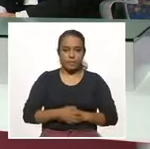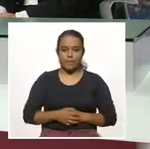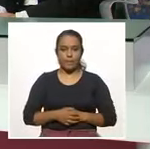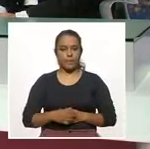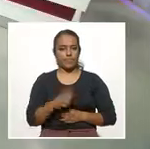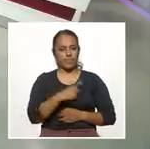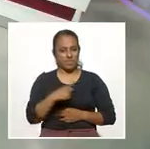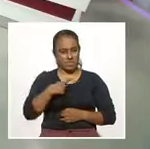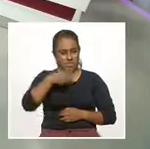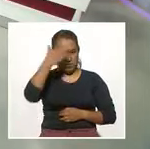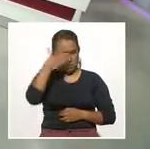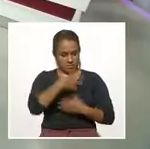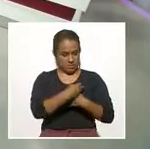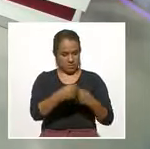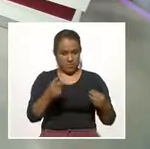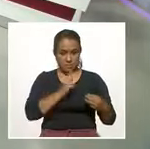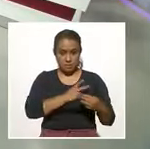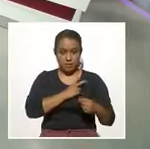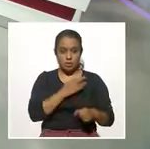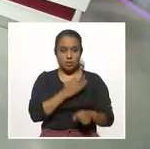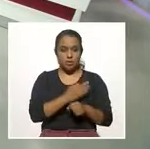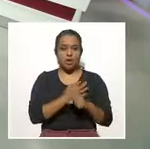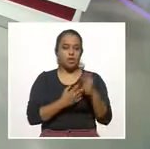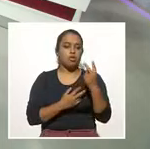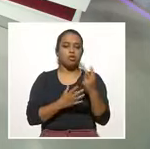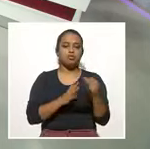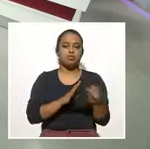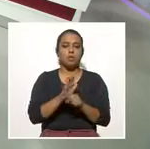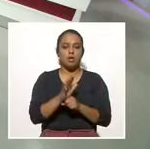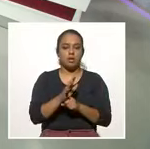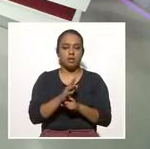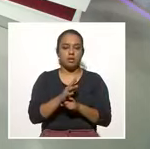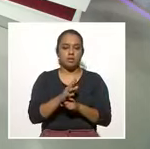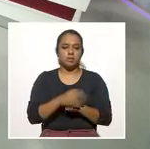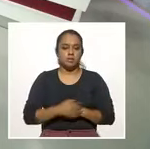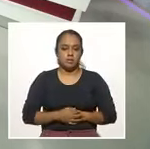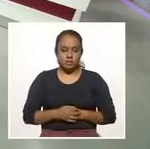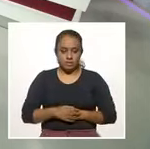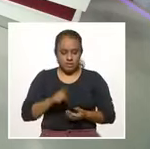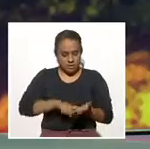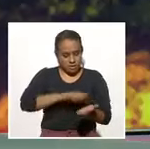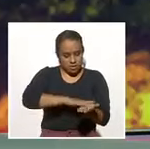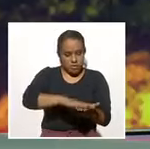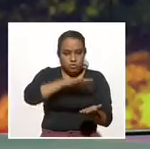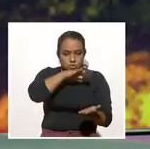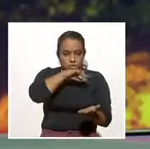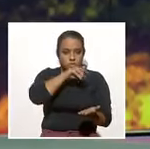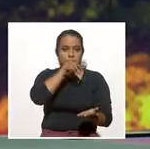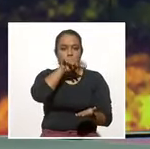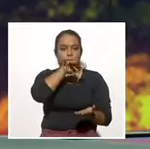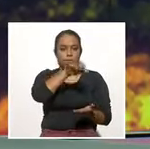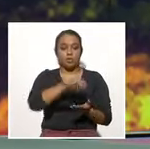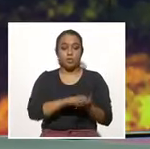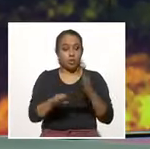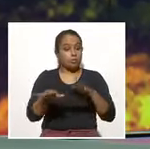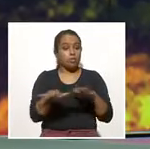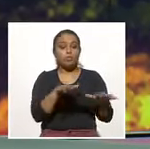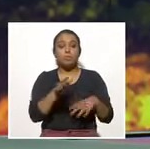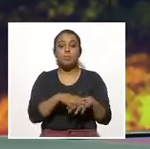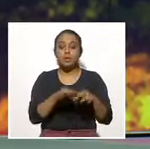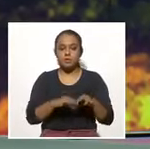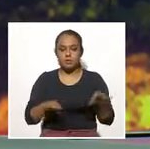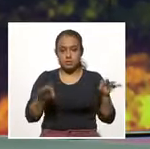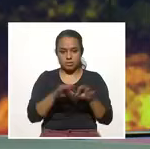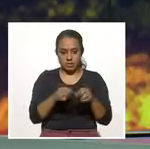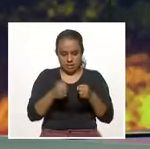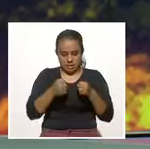que el contagio del virus en este momento son por dos formas, los aerosoles y las superficies contaminadas. Pero en un evento de un sismo, lo importante es primero